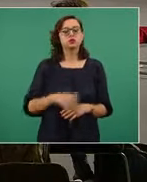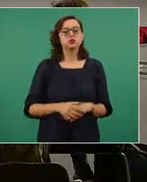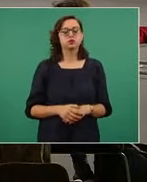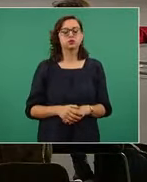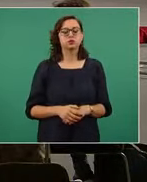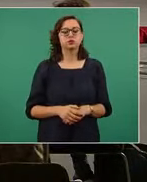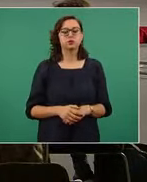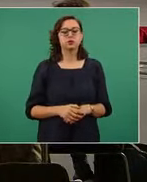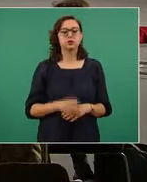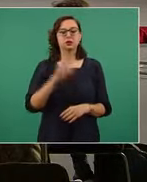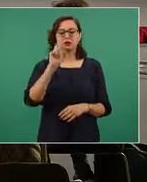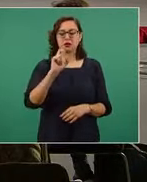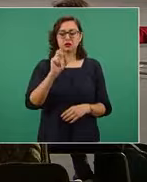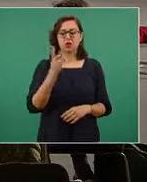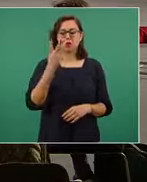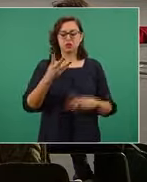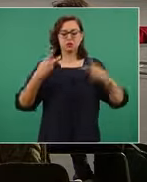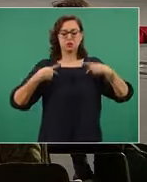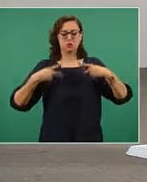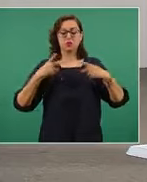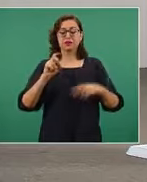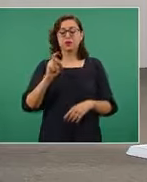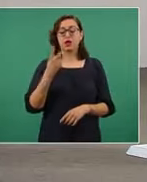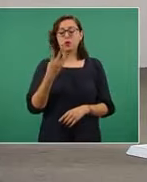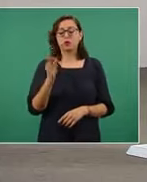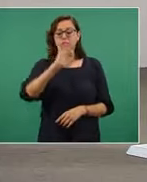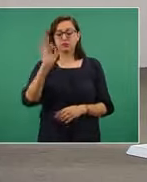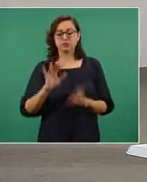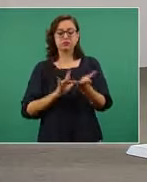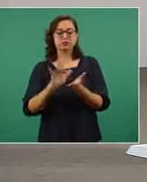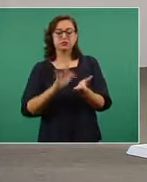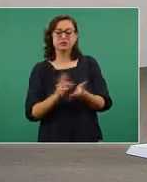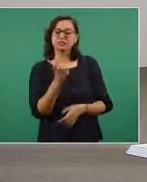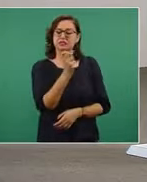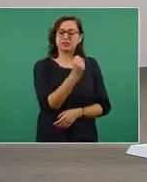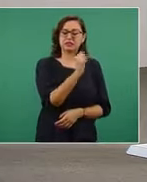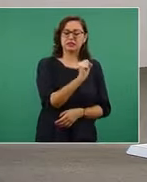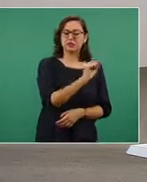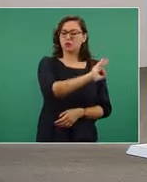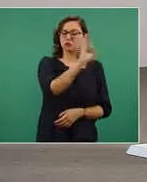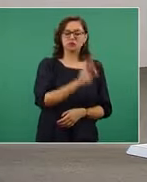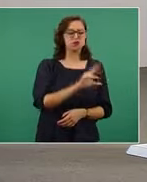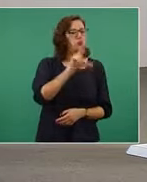34 de aprobación, 60 de desaprobación.